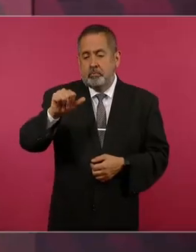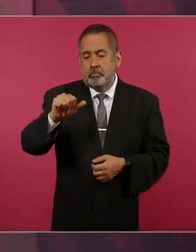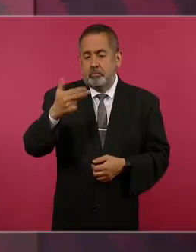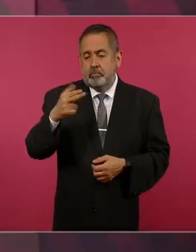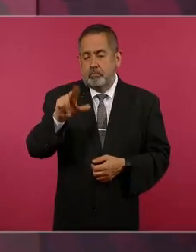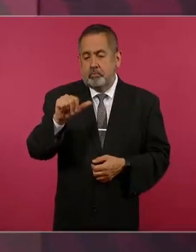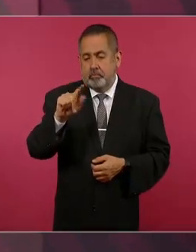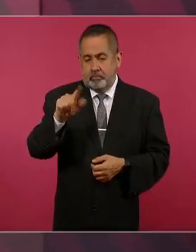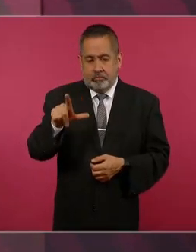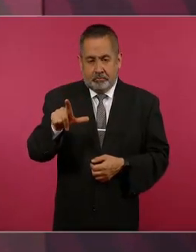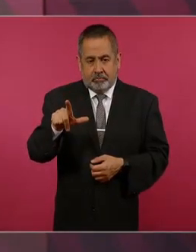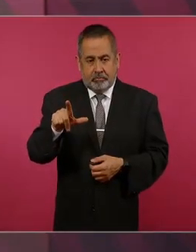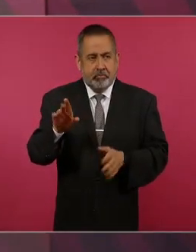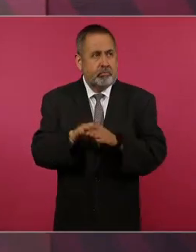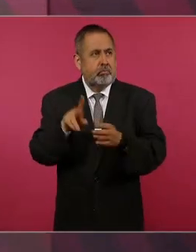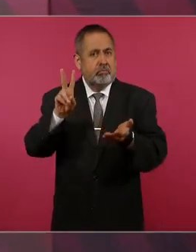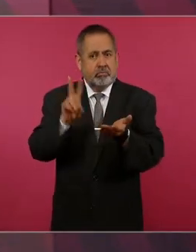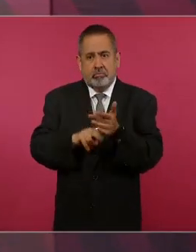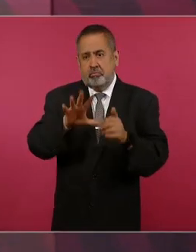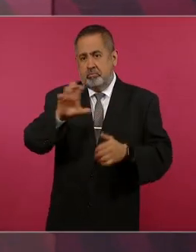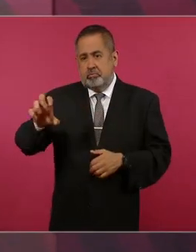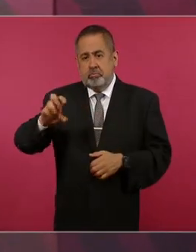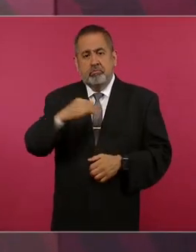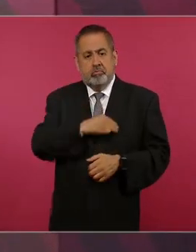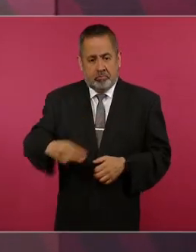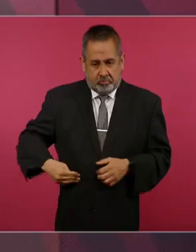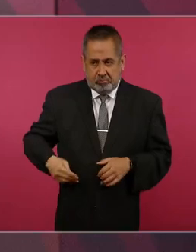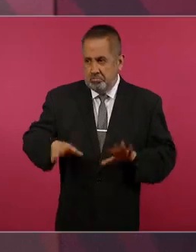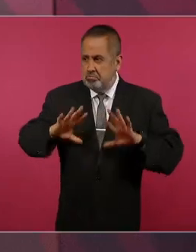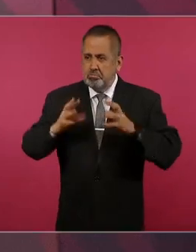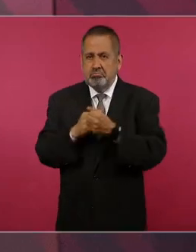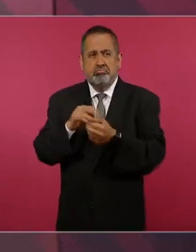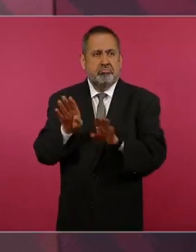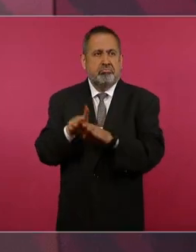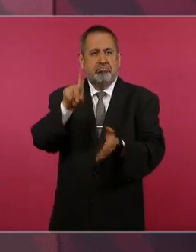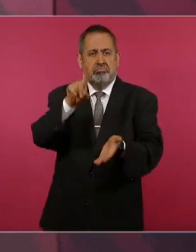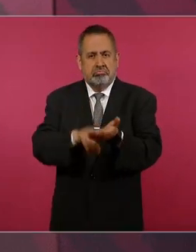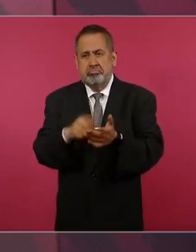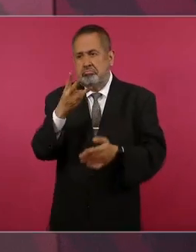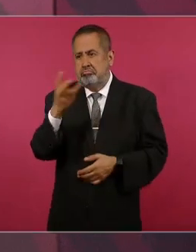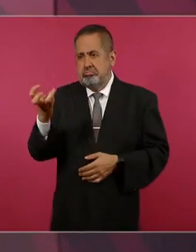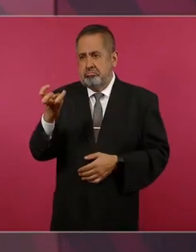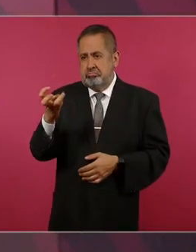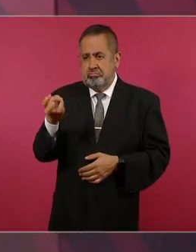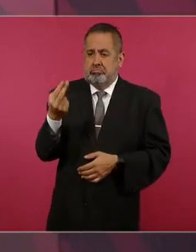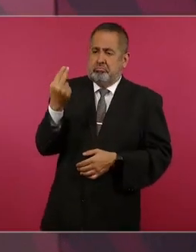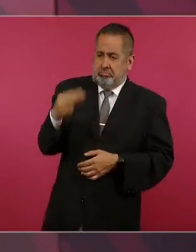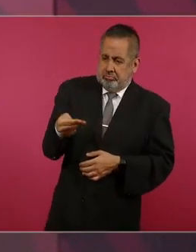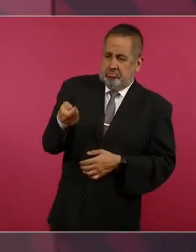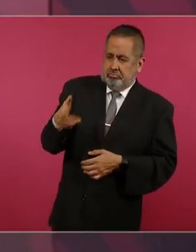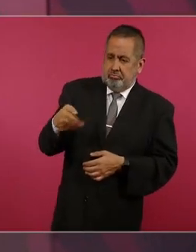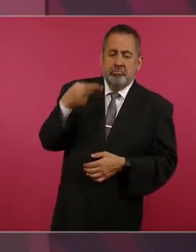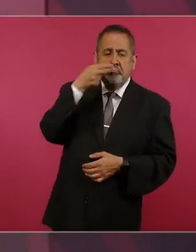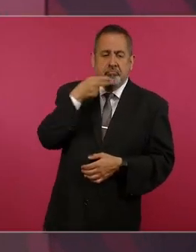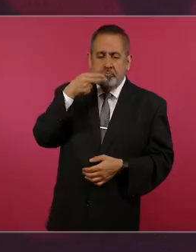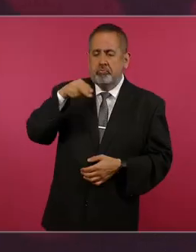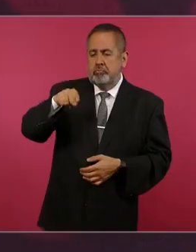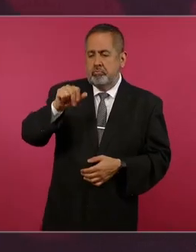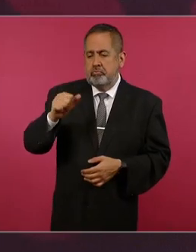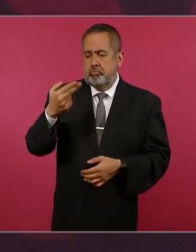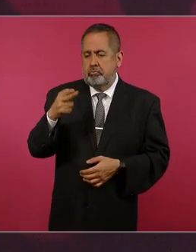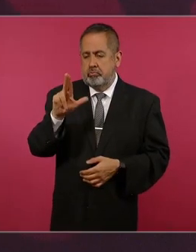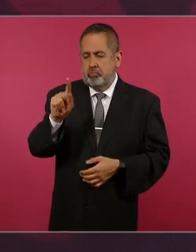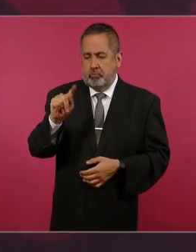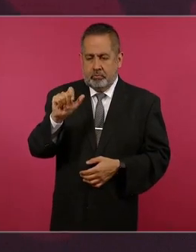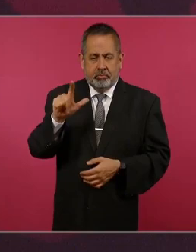la mitad. O son como dos mil 500 municipios, hay como mil 300, mil 200 con